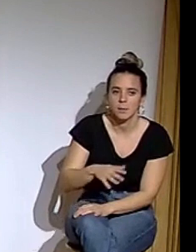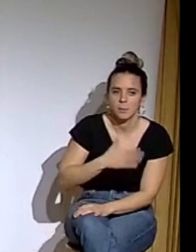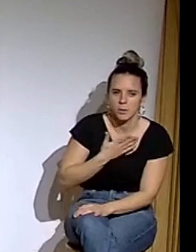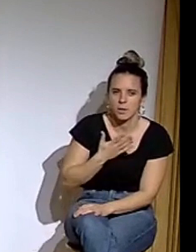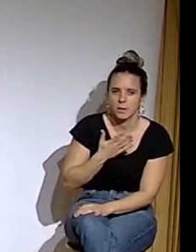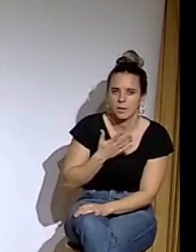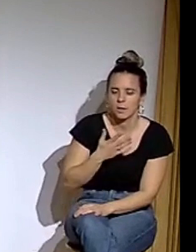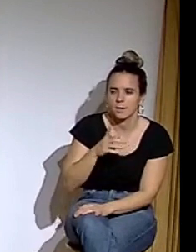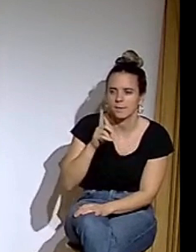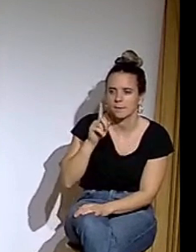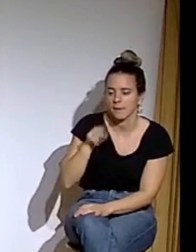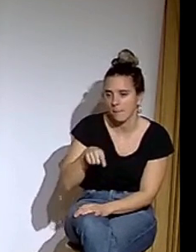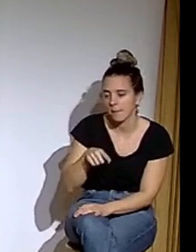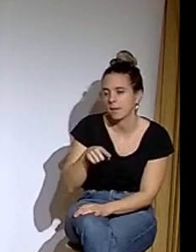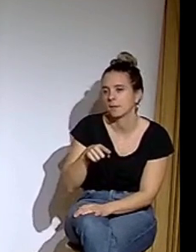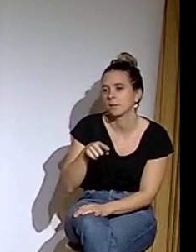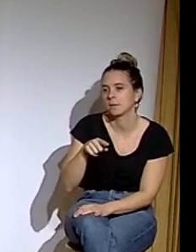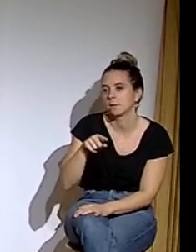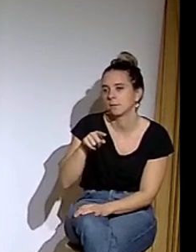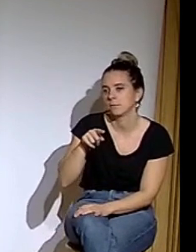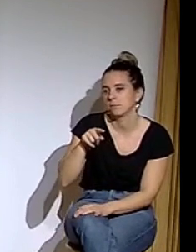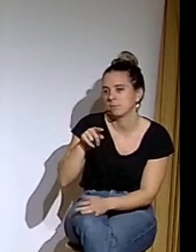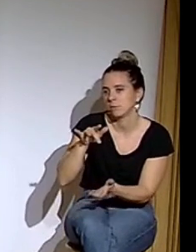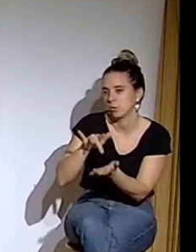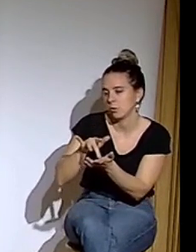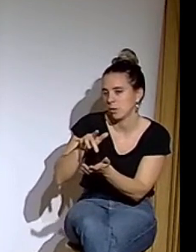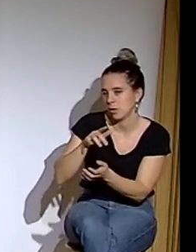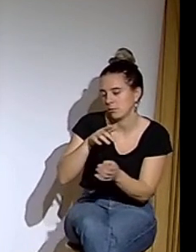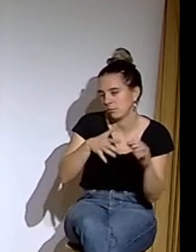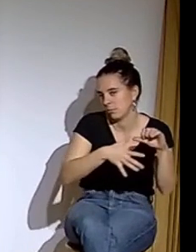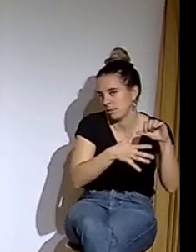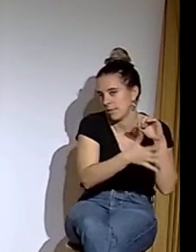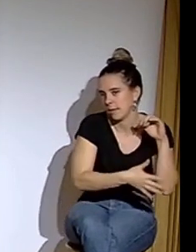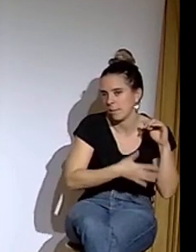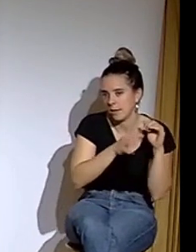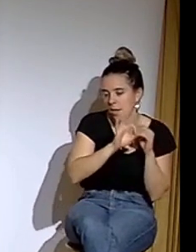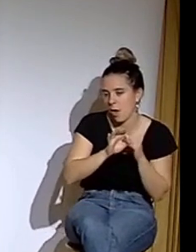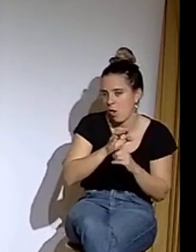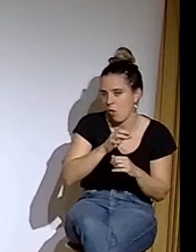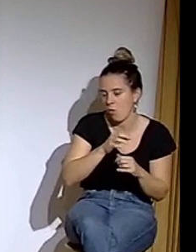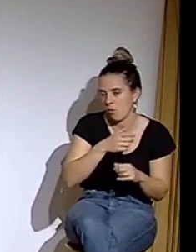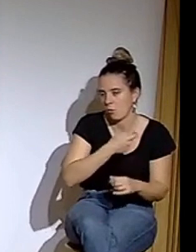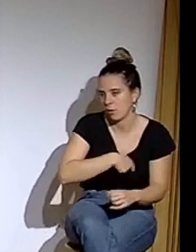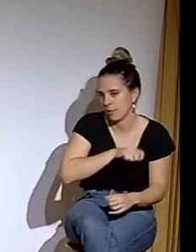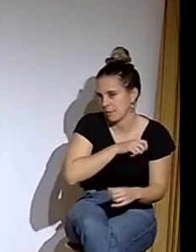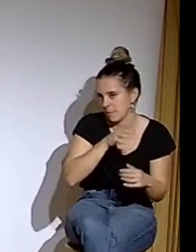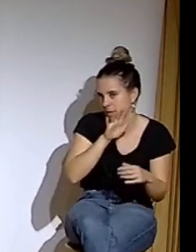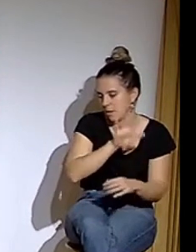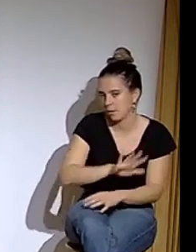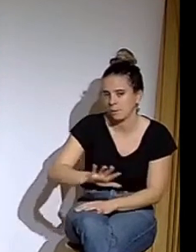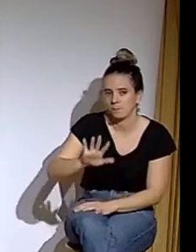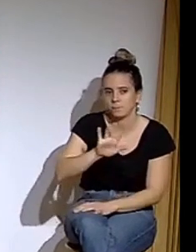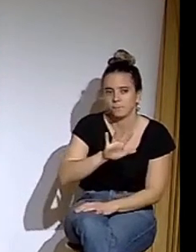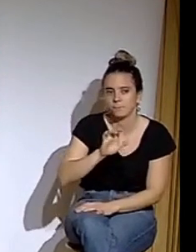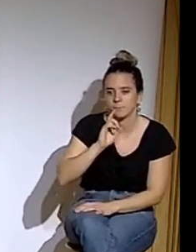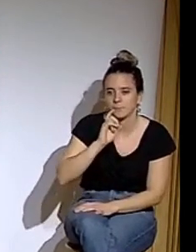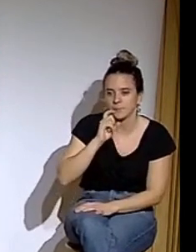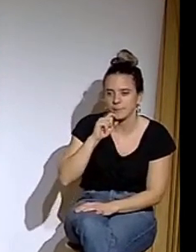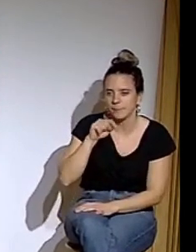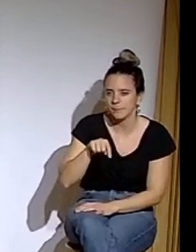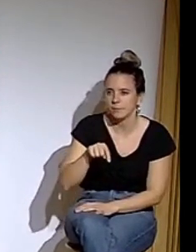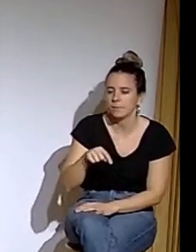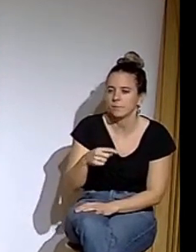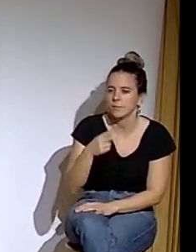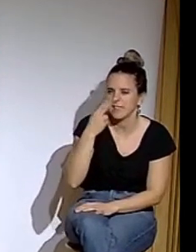gran parte de de de incluso latinoamérica y el resto de España aquí hay una figura muy interesante